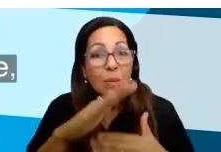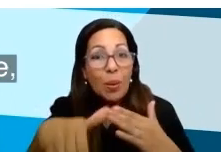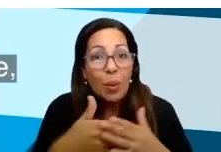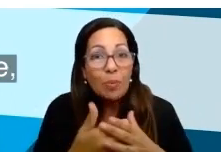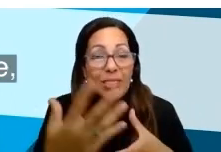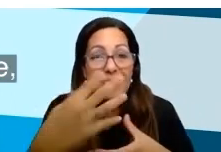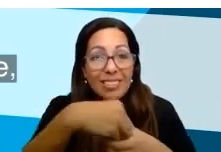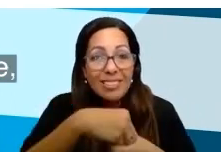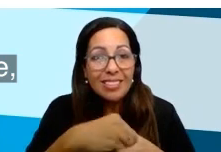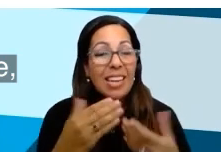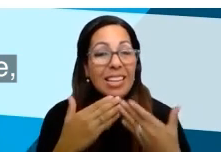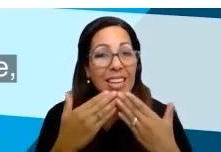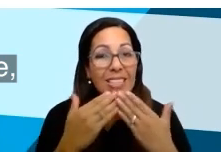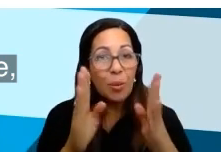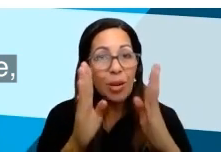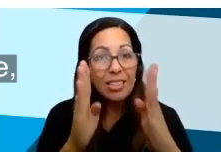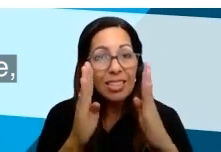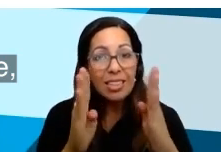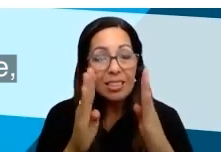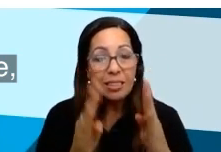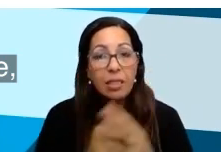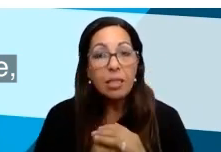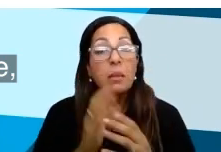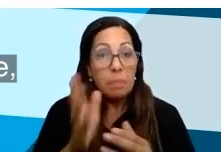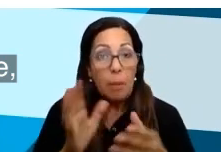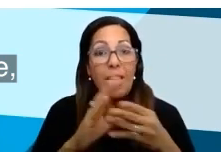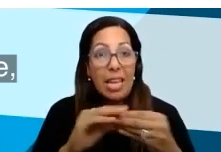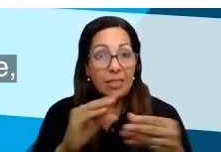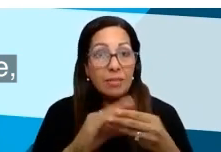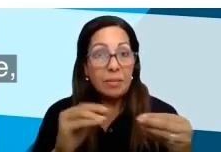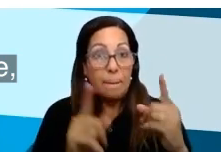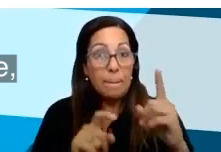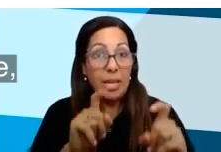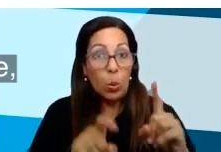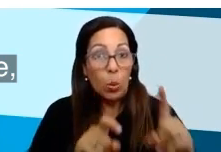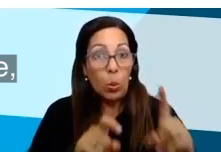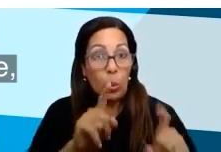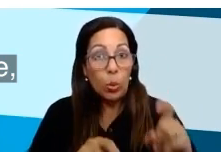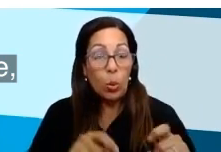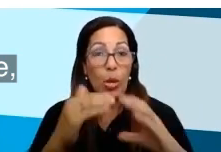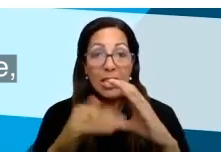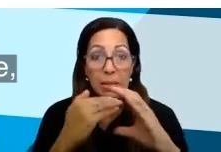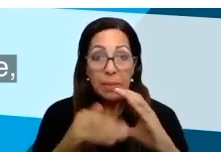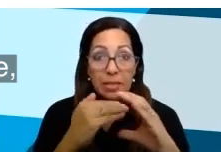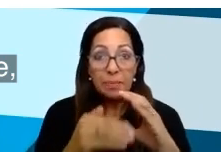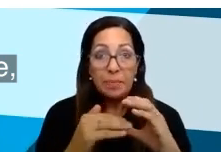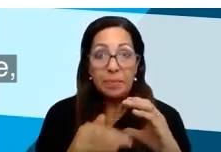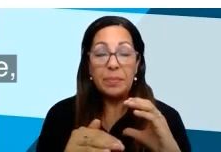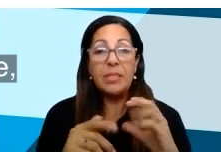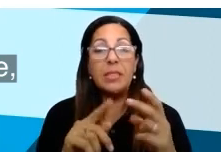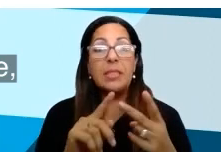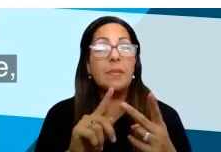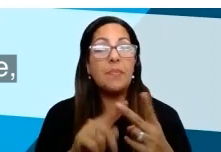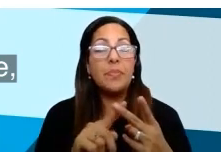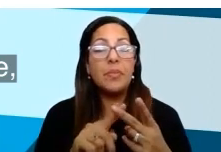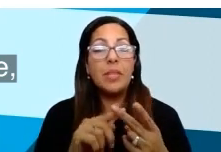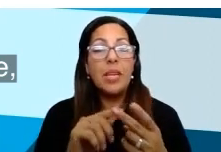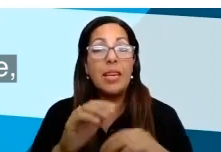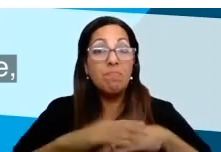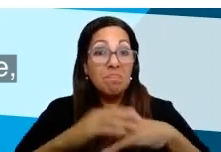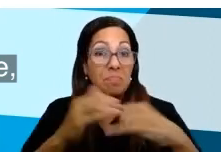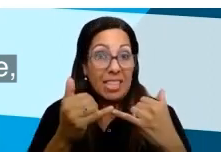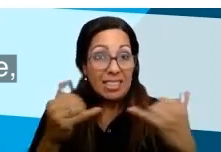pues gracias por estar aquí. Vamos a estar recibiendo preguntas a través de nuestro correo electrónico, como los mencioné, a través de nuestra página de internet,